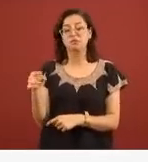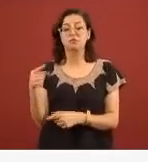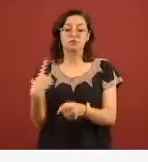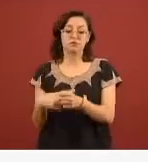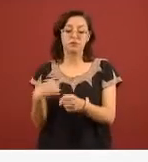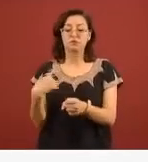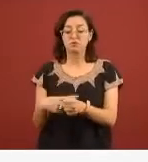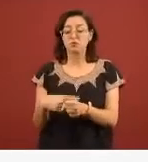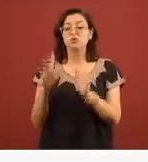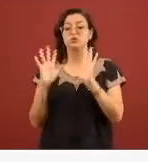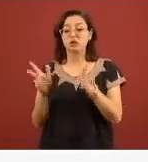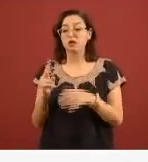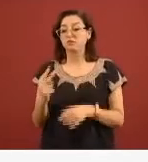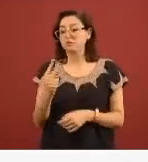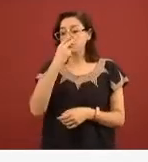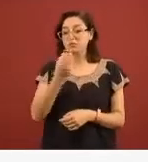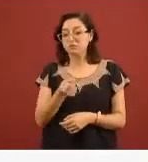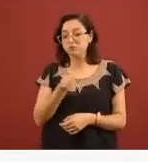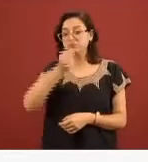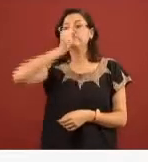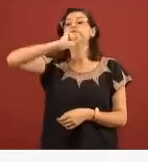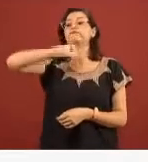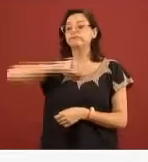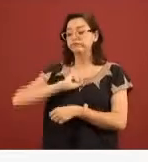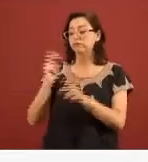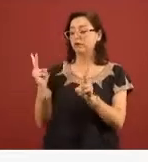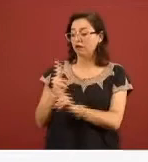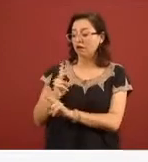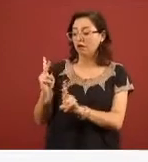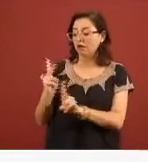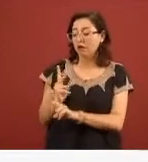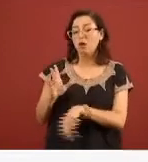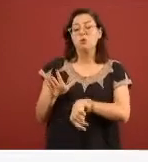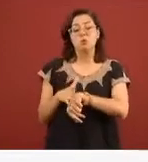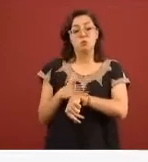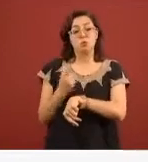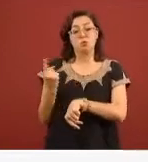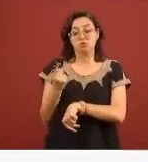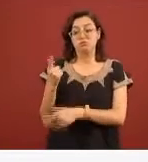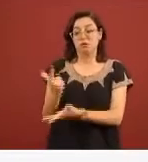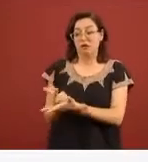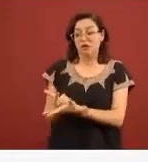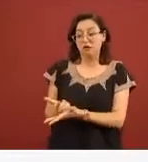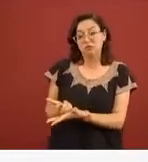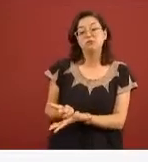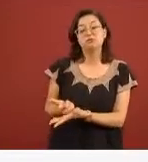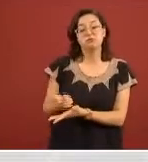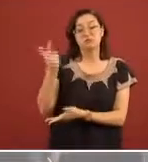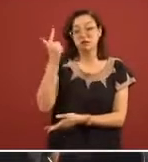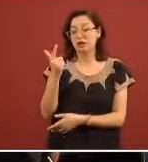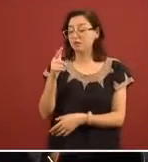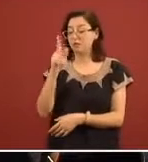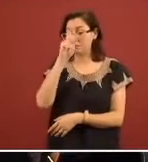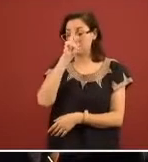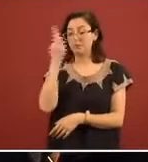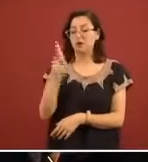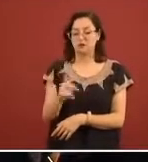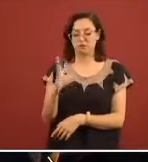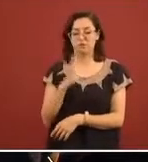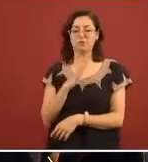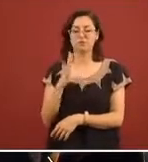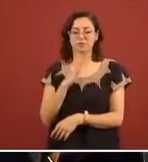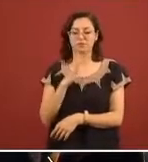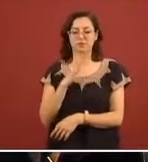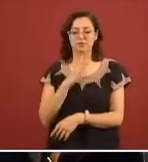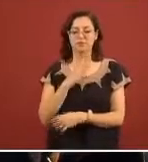encuentran intubados y, por lo tanto, en estado crítico, que es, digamos, la gravedad más alta que representa la evolución de